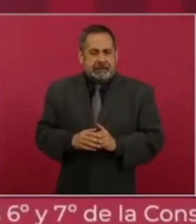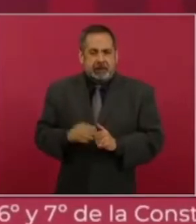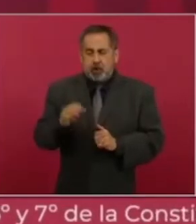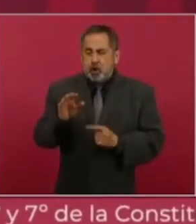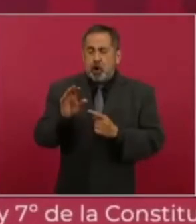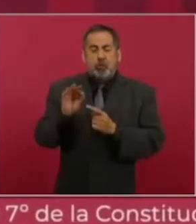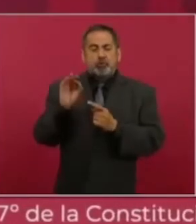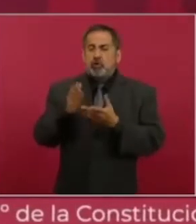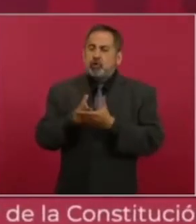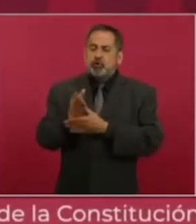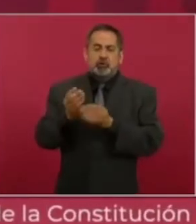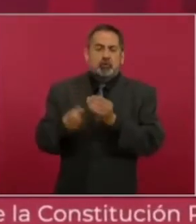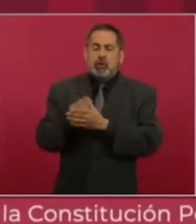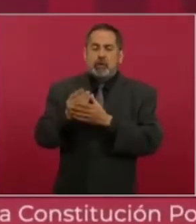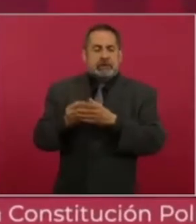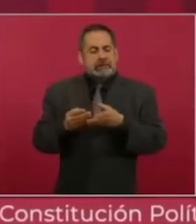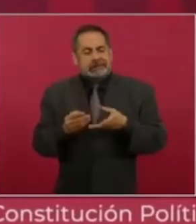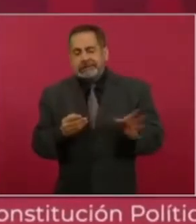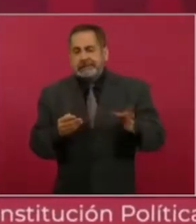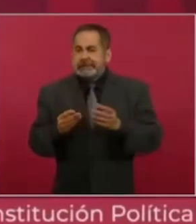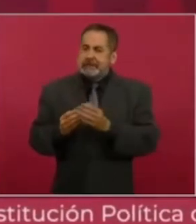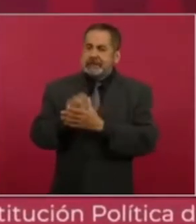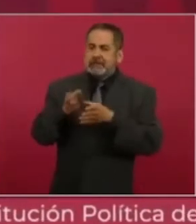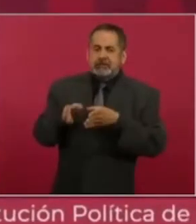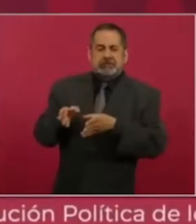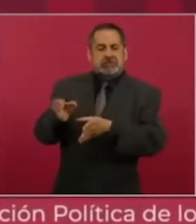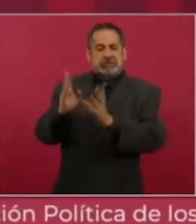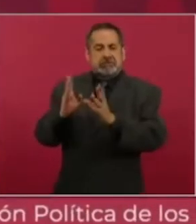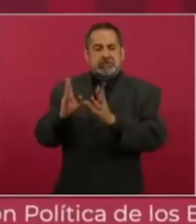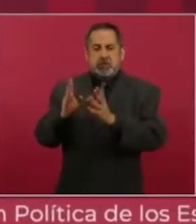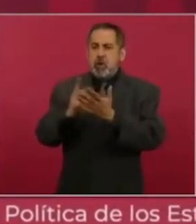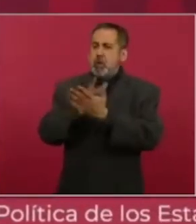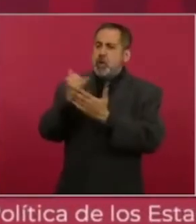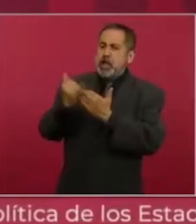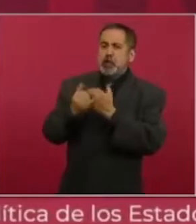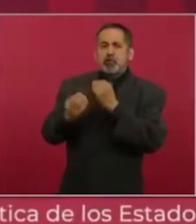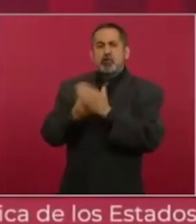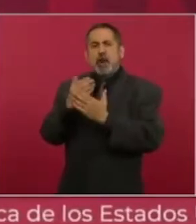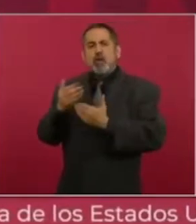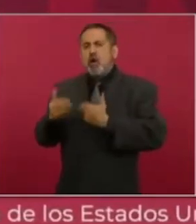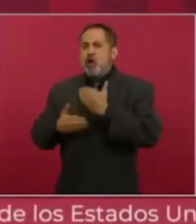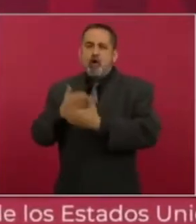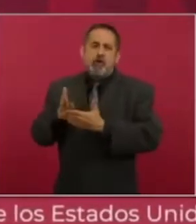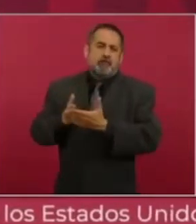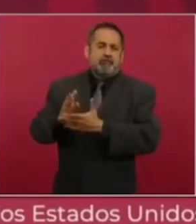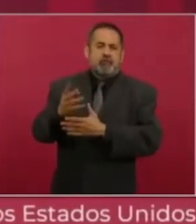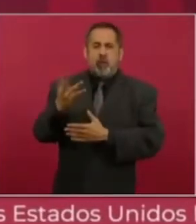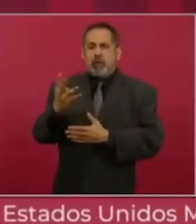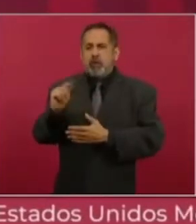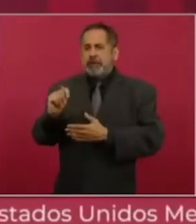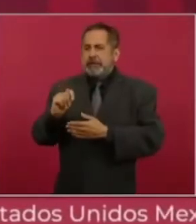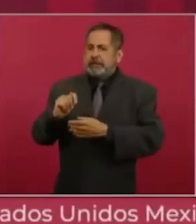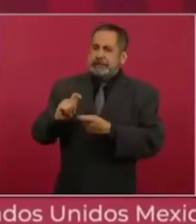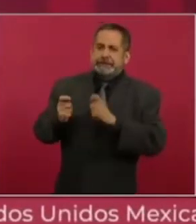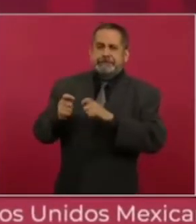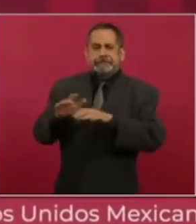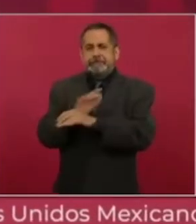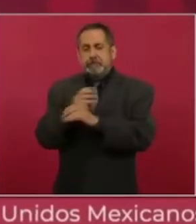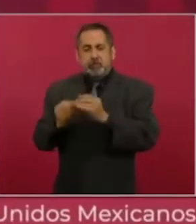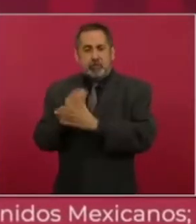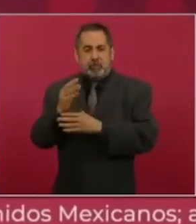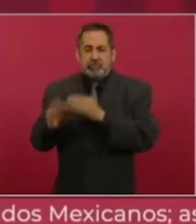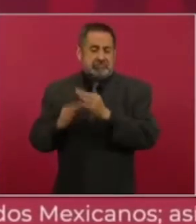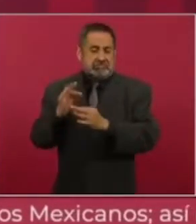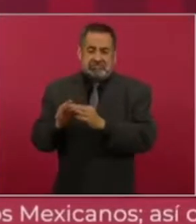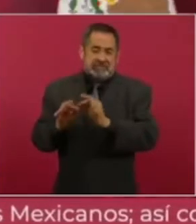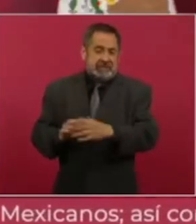opción, este nuevo proyecto que estamos llevando a cabo. Porque